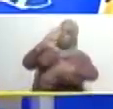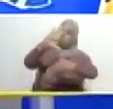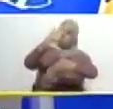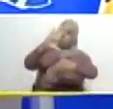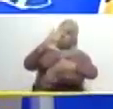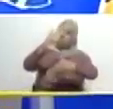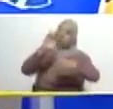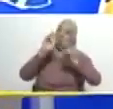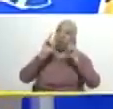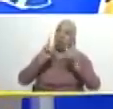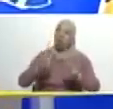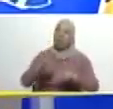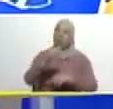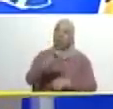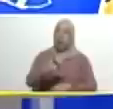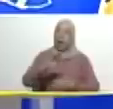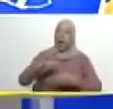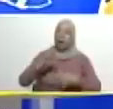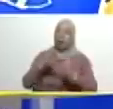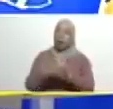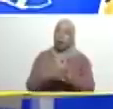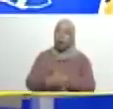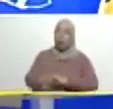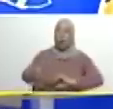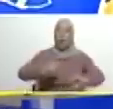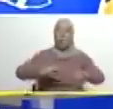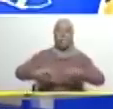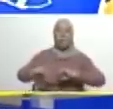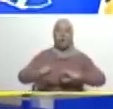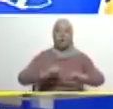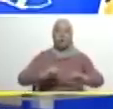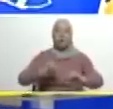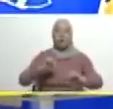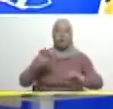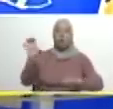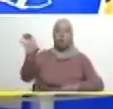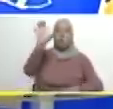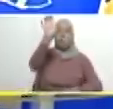la visión que tenemos del movimiento del mundo,